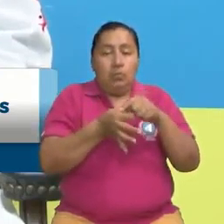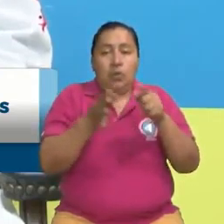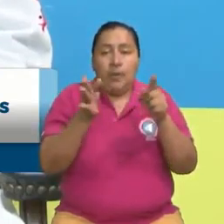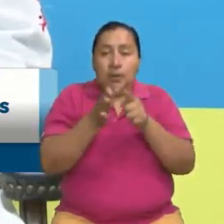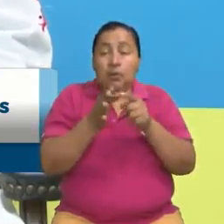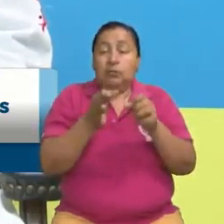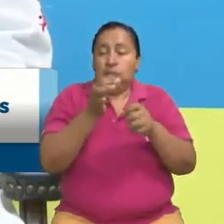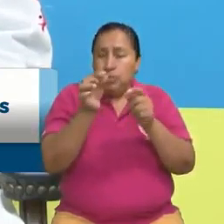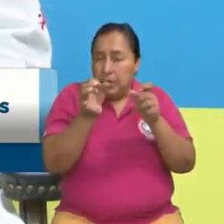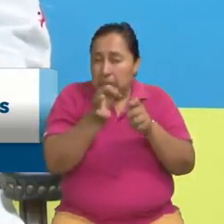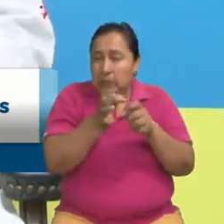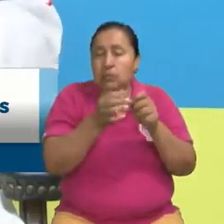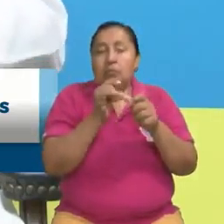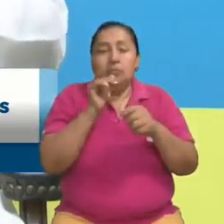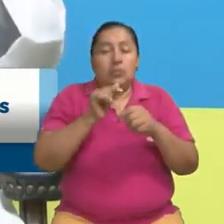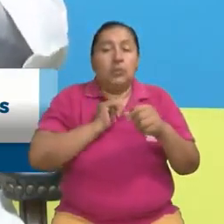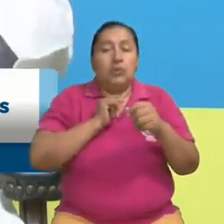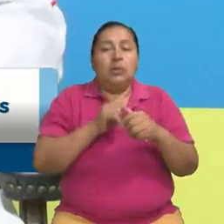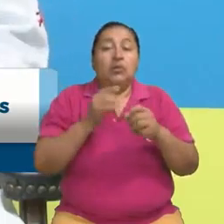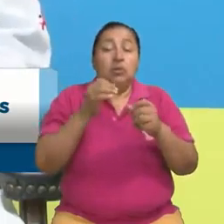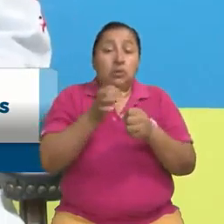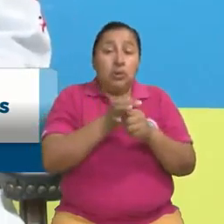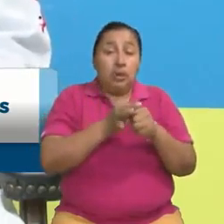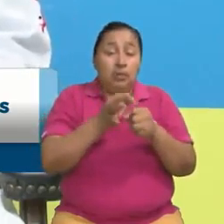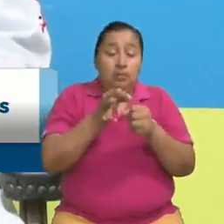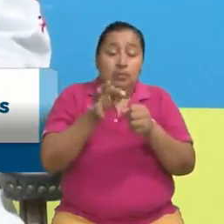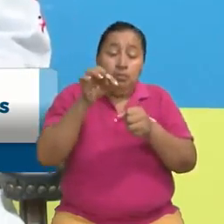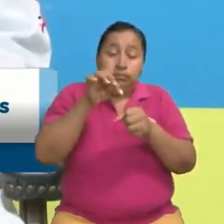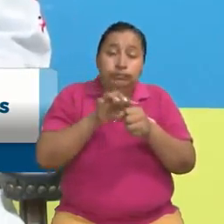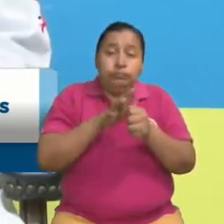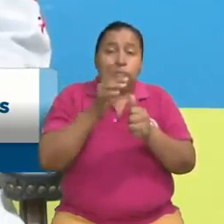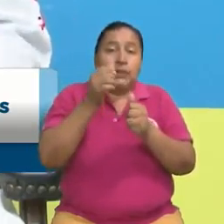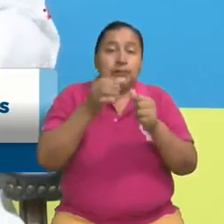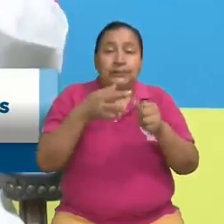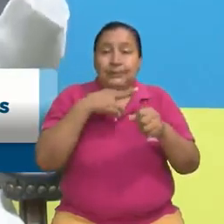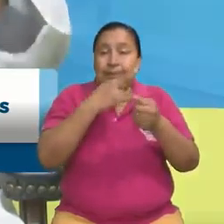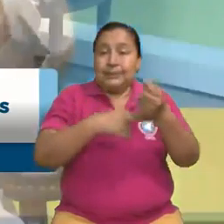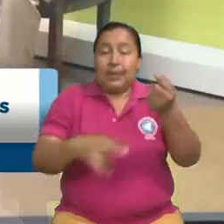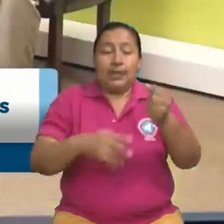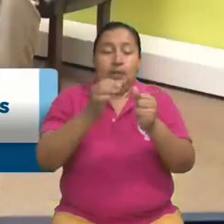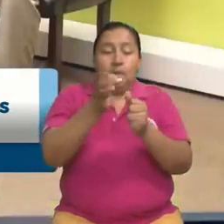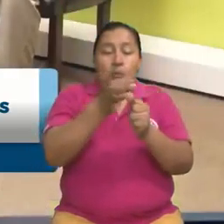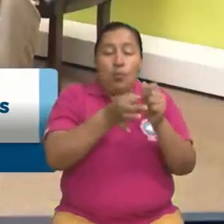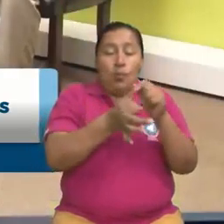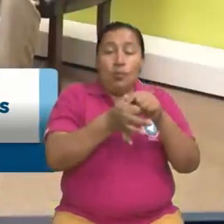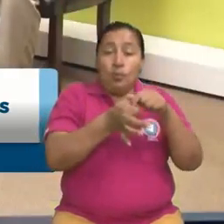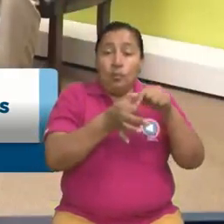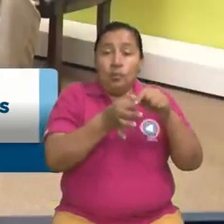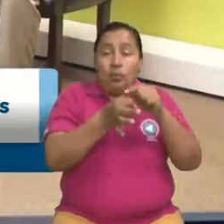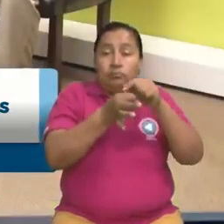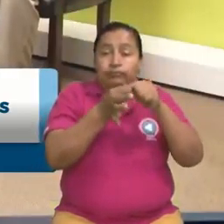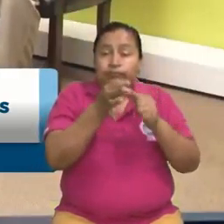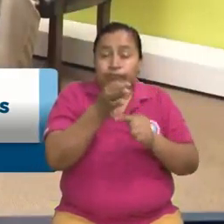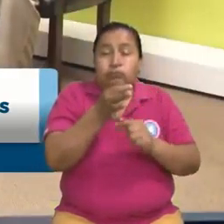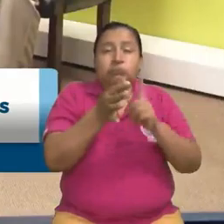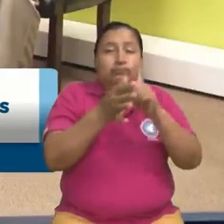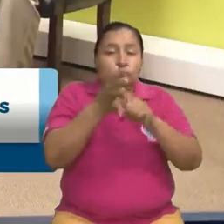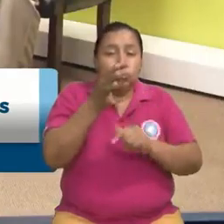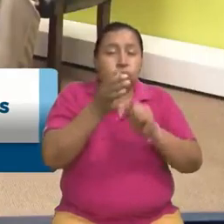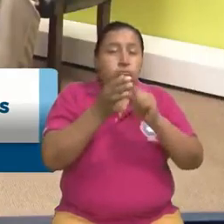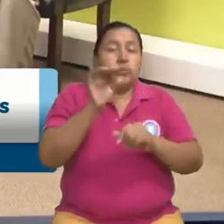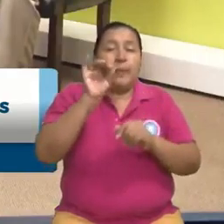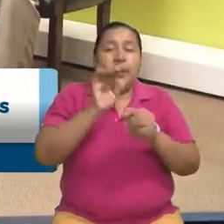un diámetro menor, el espacio por el cual tiene que circular la sangre es mucho menor, y